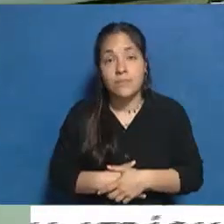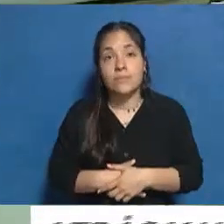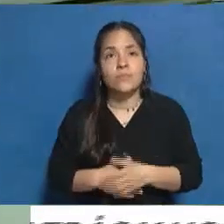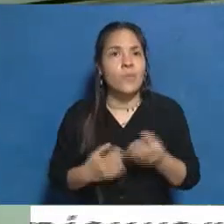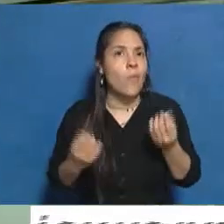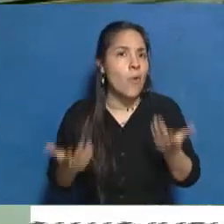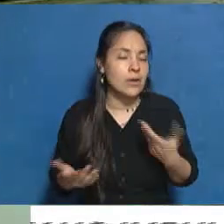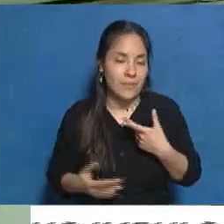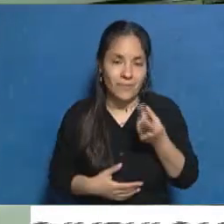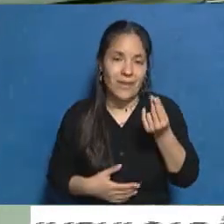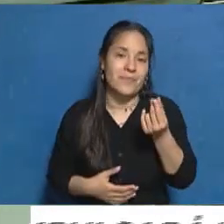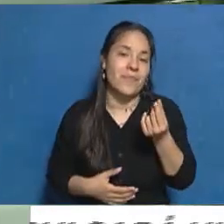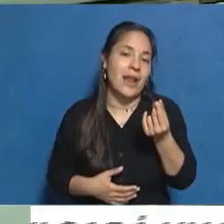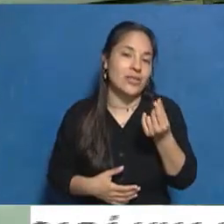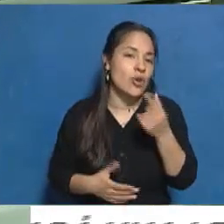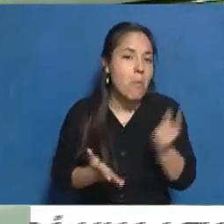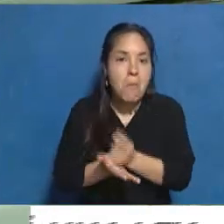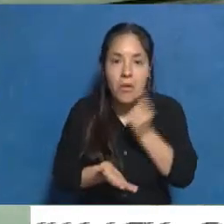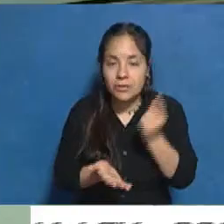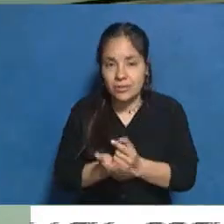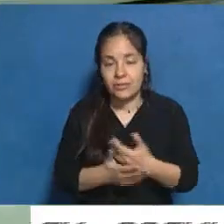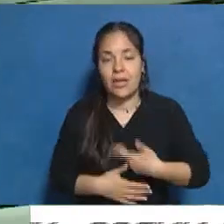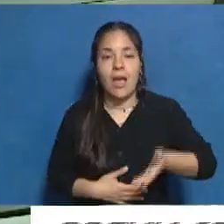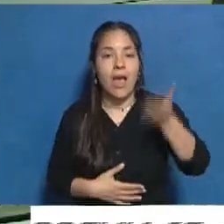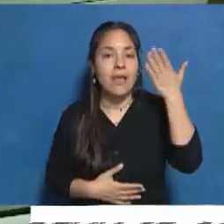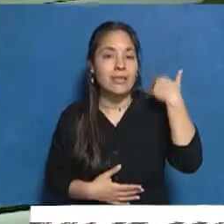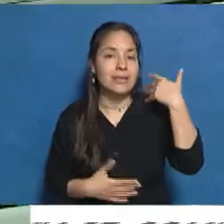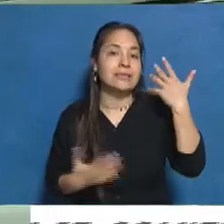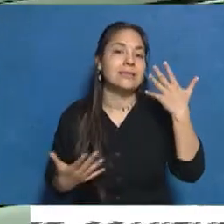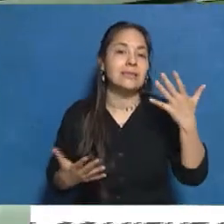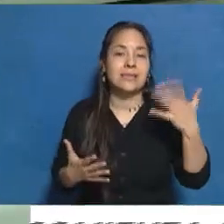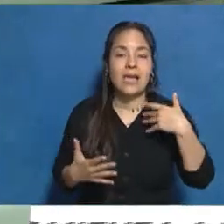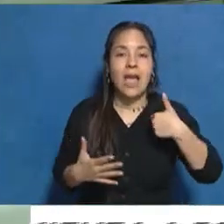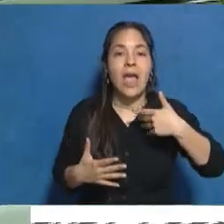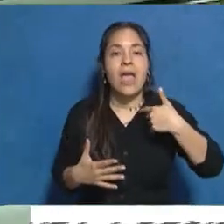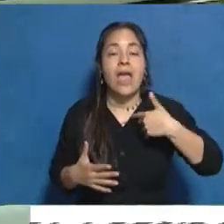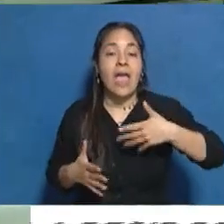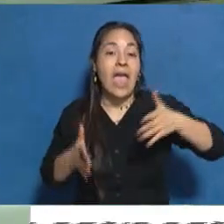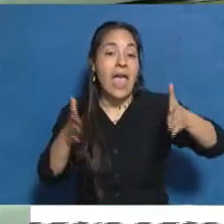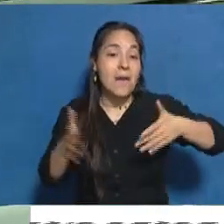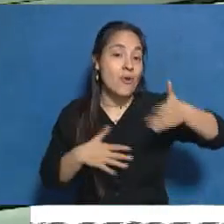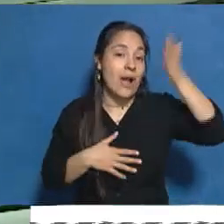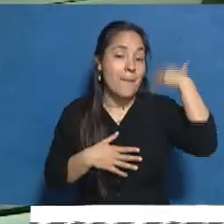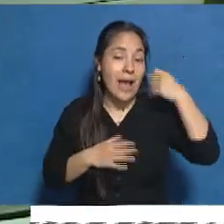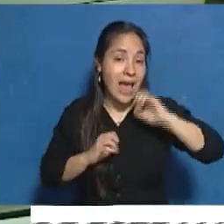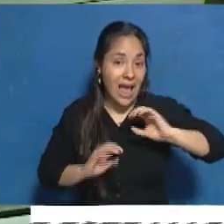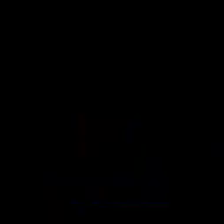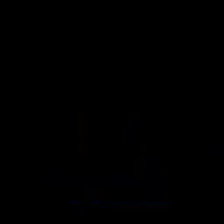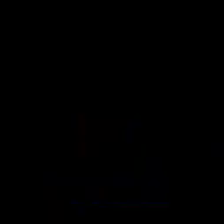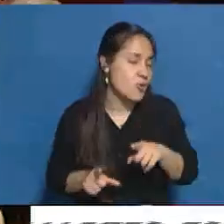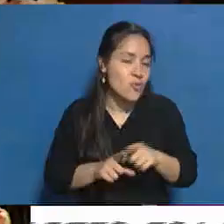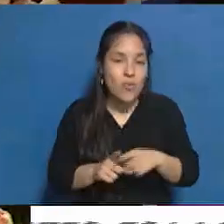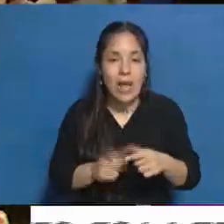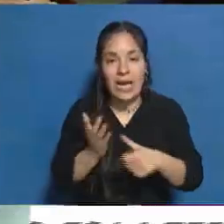y por el precio imposible antes que sé yo en épocas malas También se comía carne todos los días